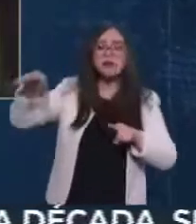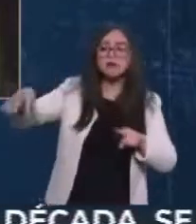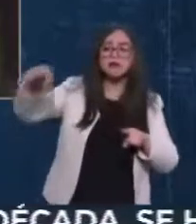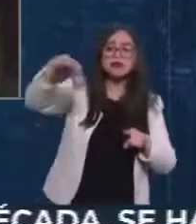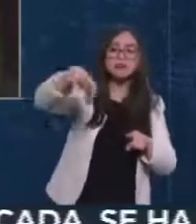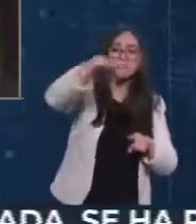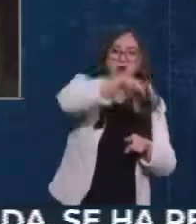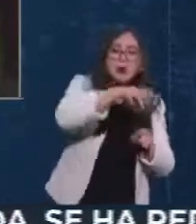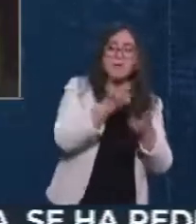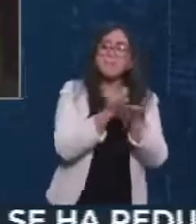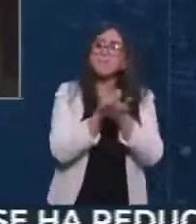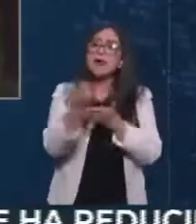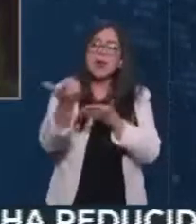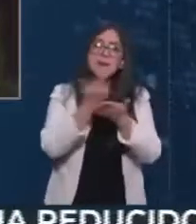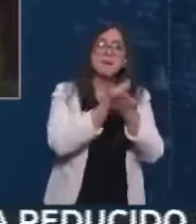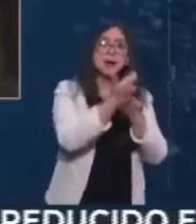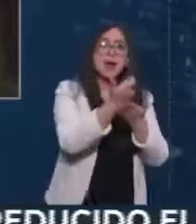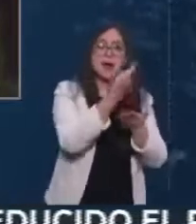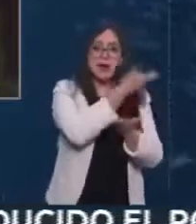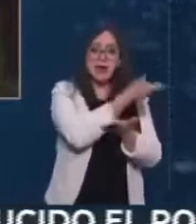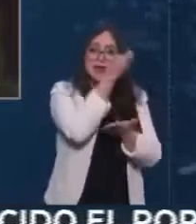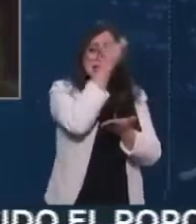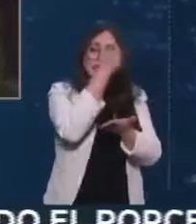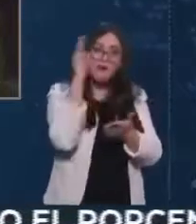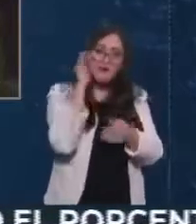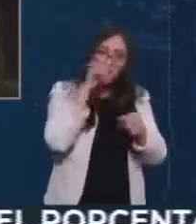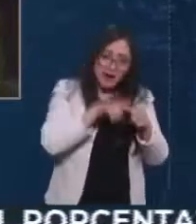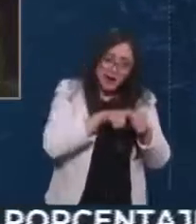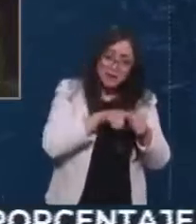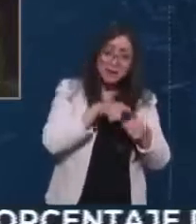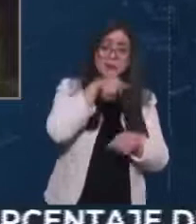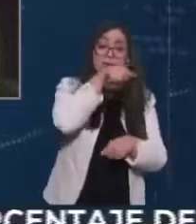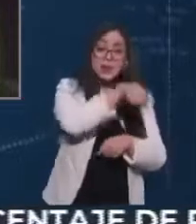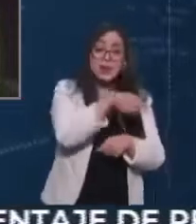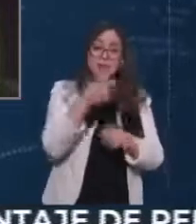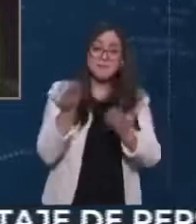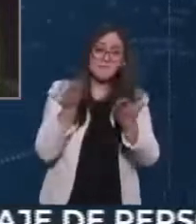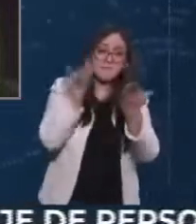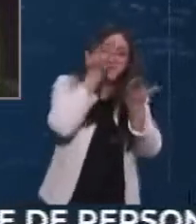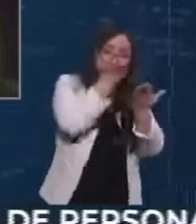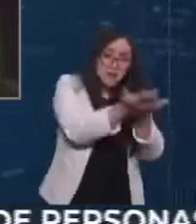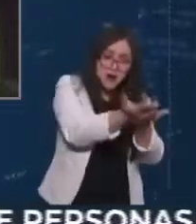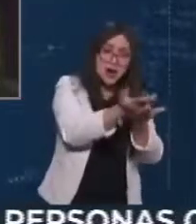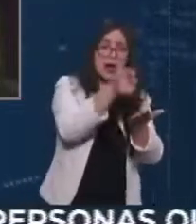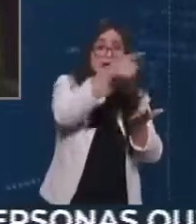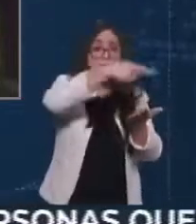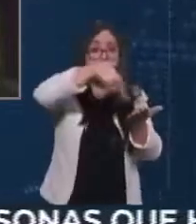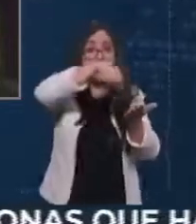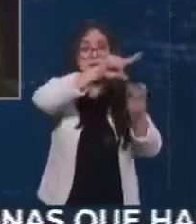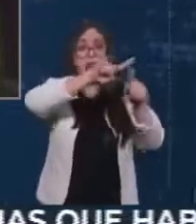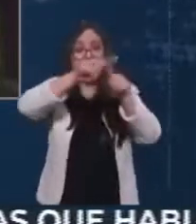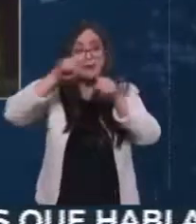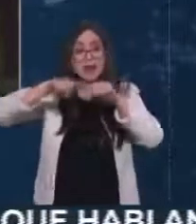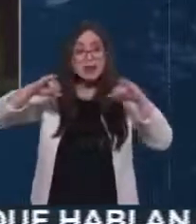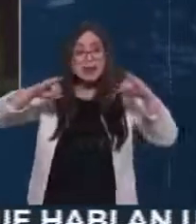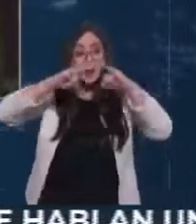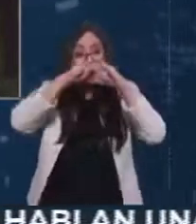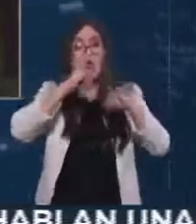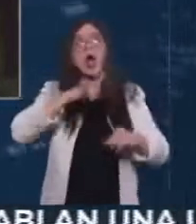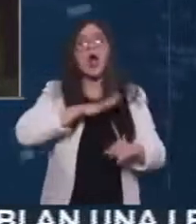recursos federales. Uh-huh. Entonces, tienen un mes para contestar a estas observaciones, lo cual quiere decir que no todo lo haya